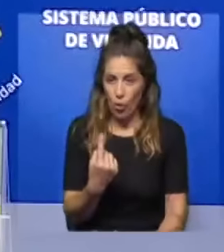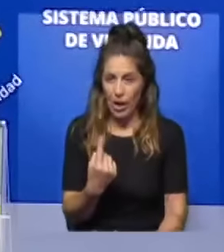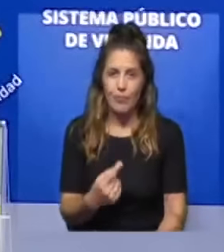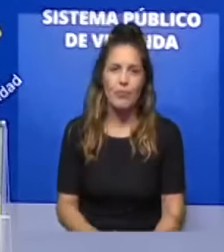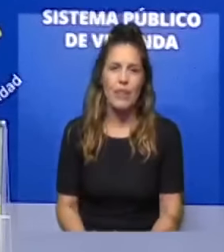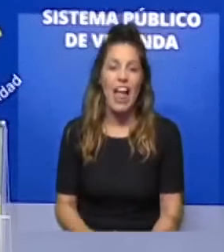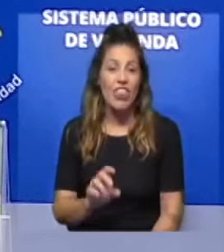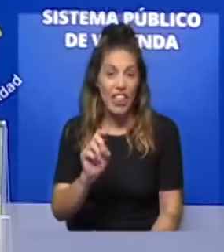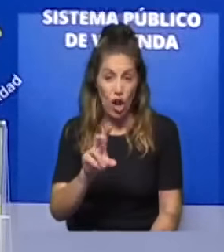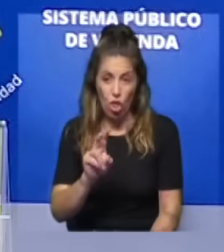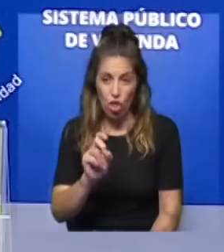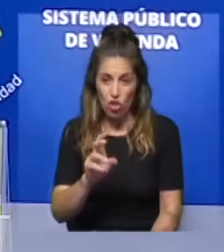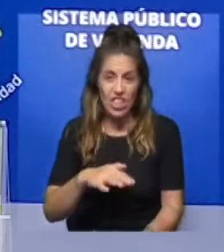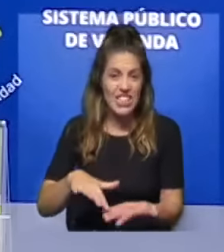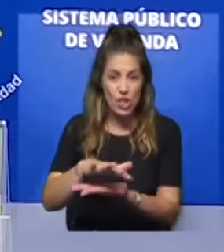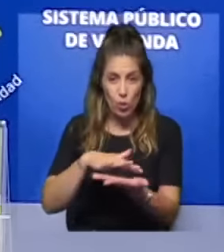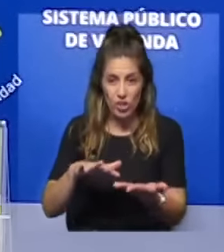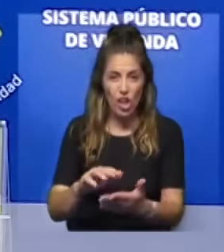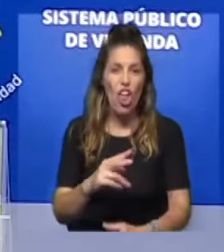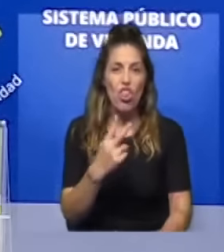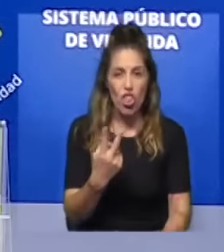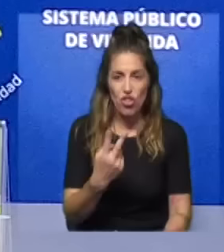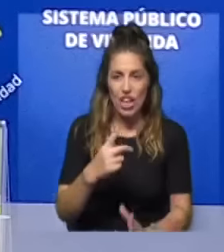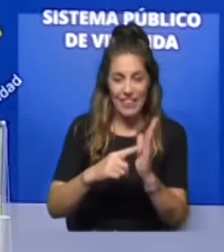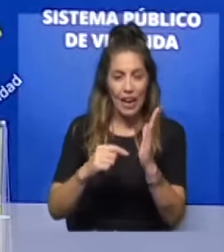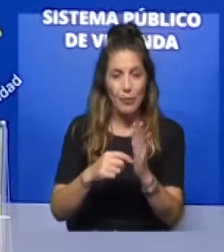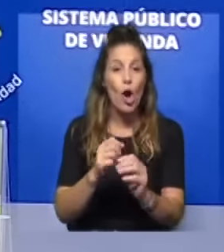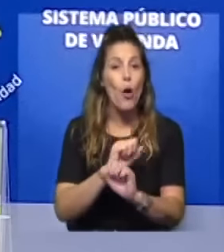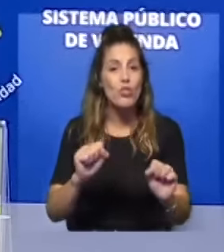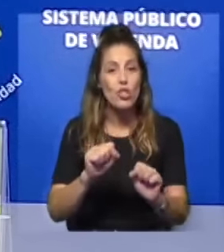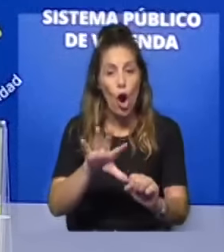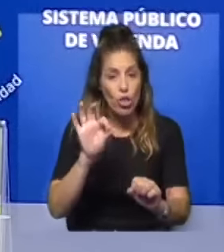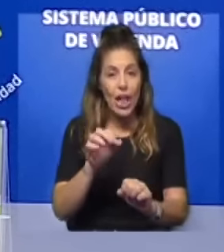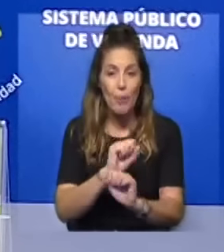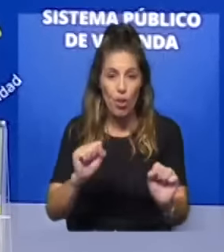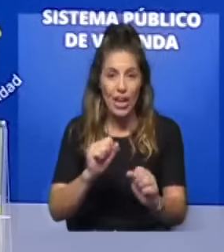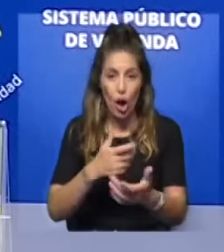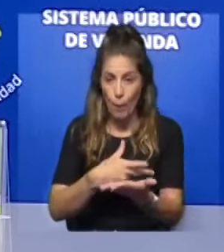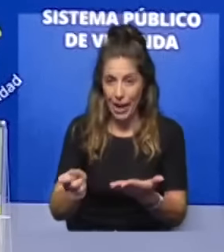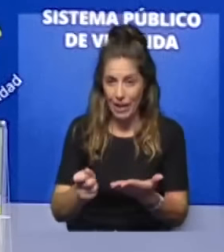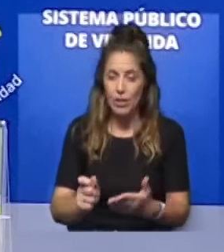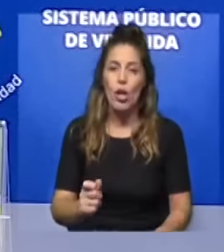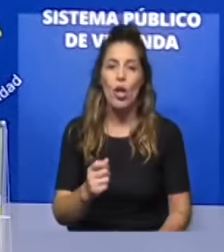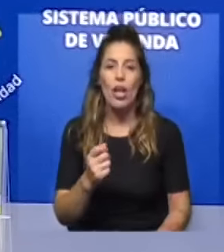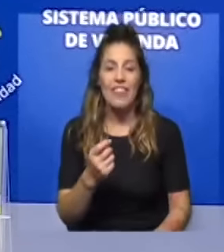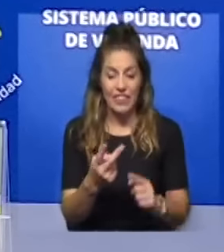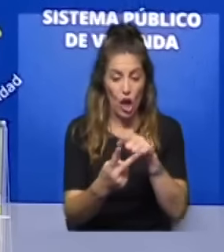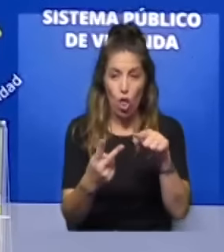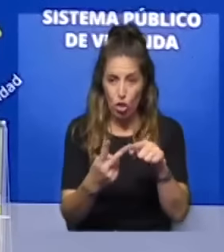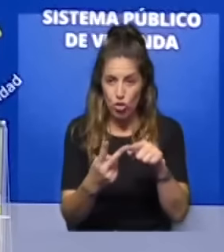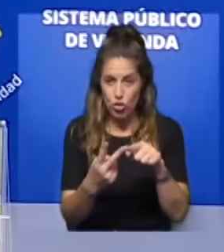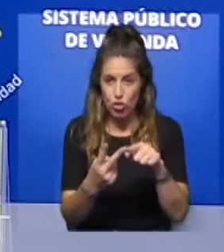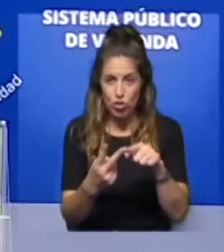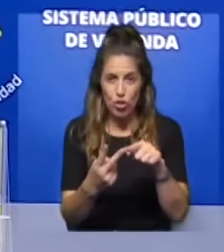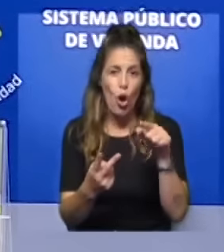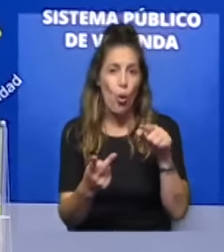12 casos dos son de arrendamiento con opción a compra le dije uno de los dos eh